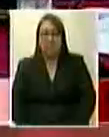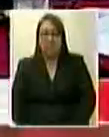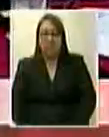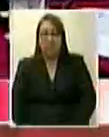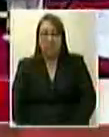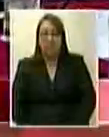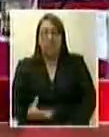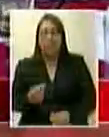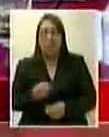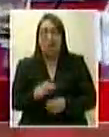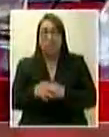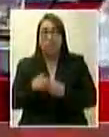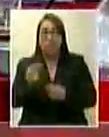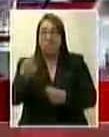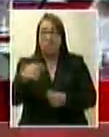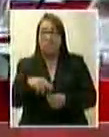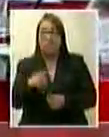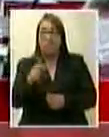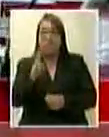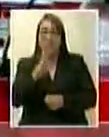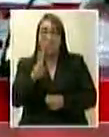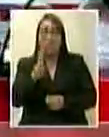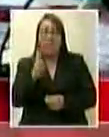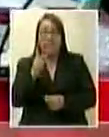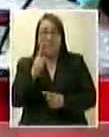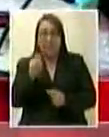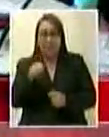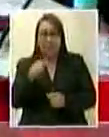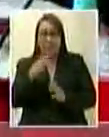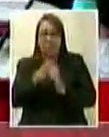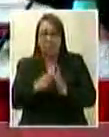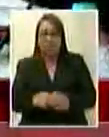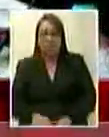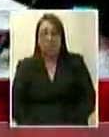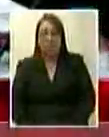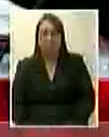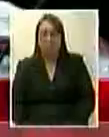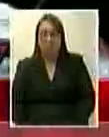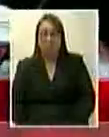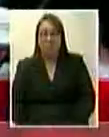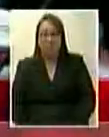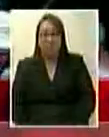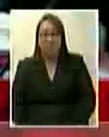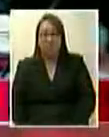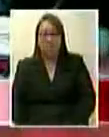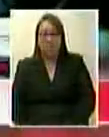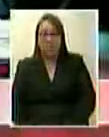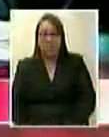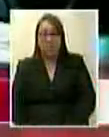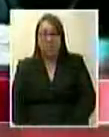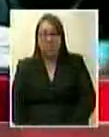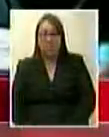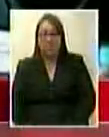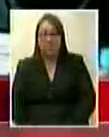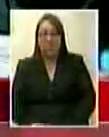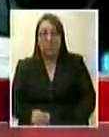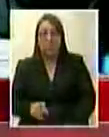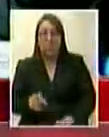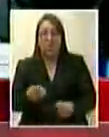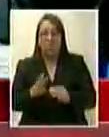día 22 de mayo, perdón, de marzo del presente, está programado una audiencia pública organizada por el